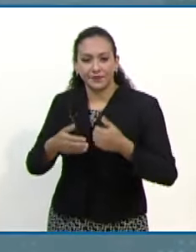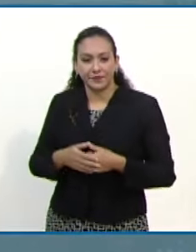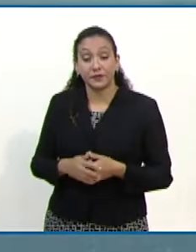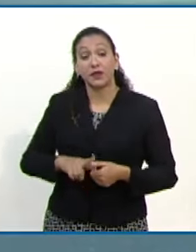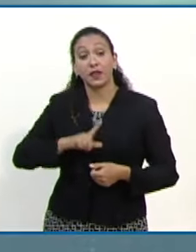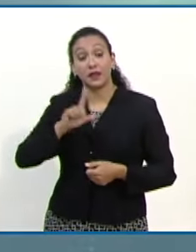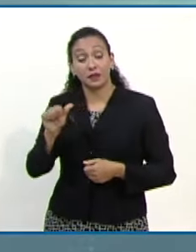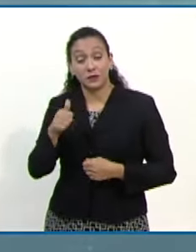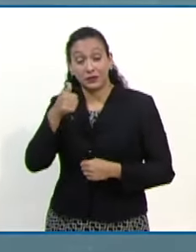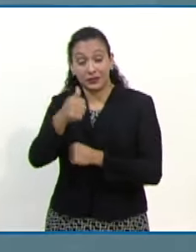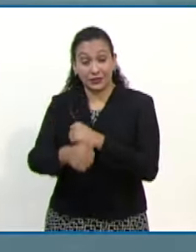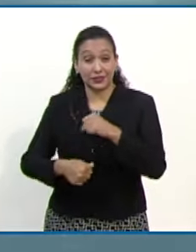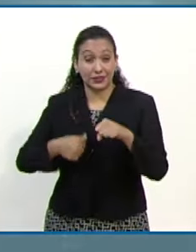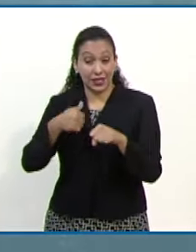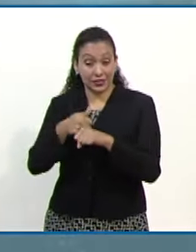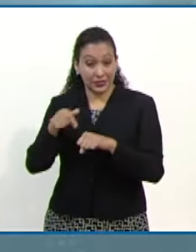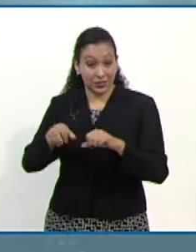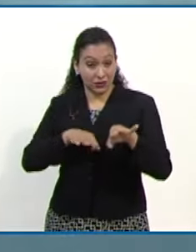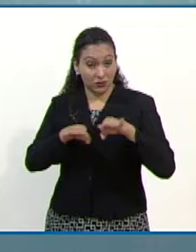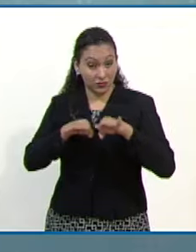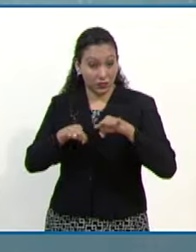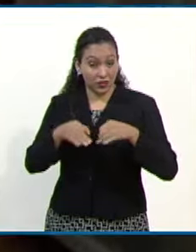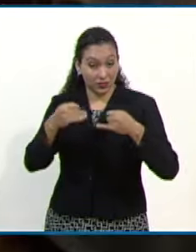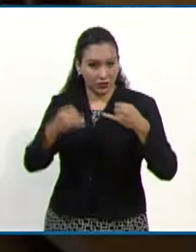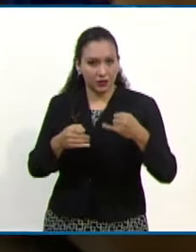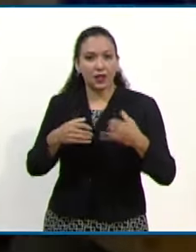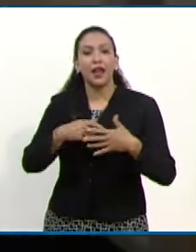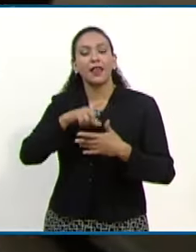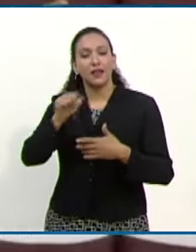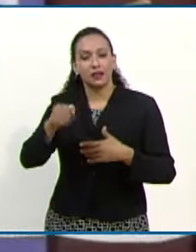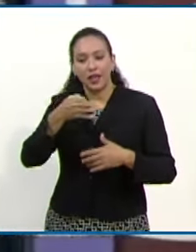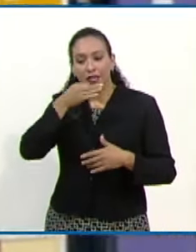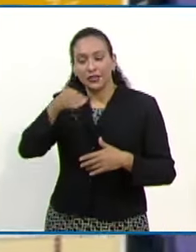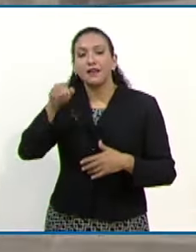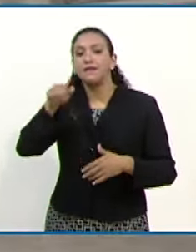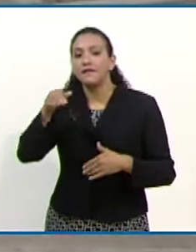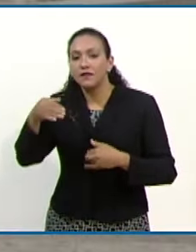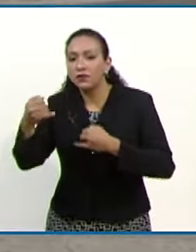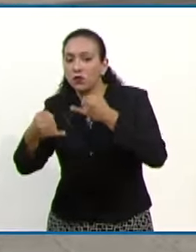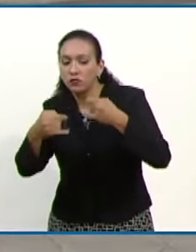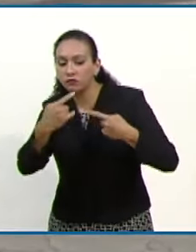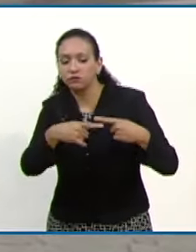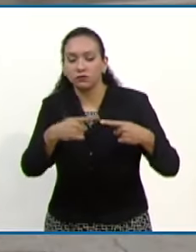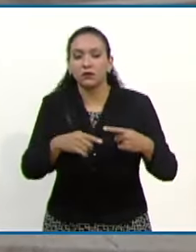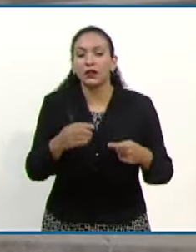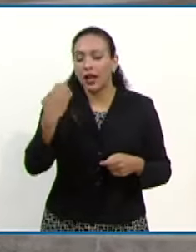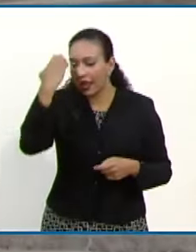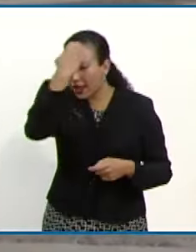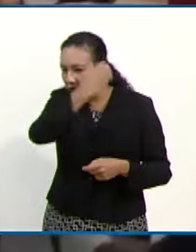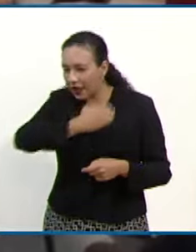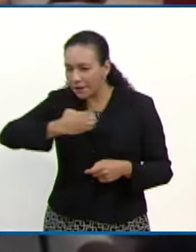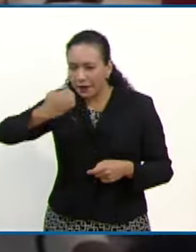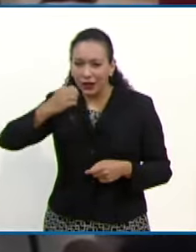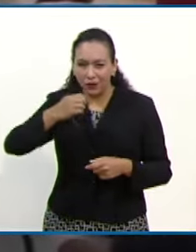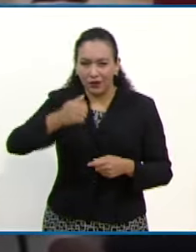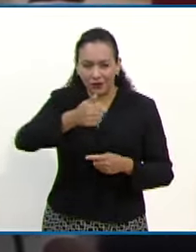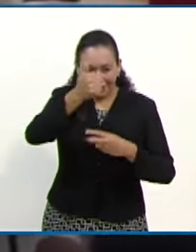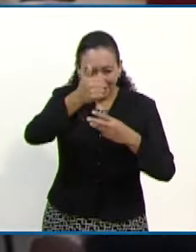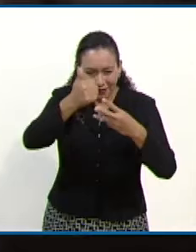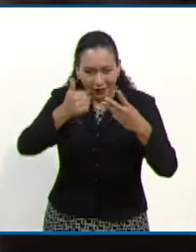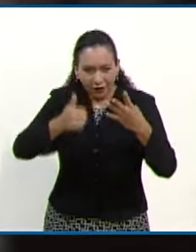6 años de ejercer el cargo, se inicia el proceso de ratificación de personas juzgadoras, en el que se evalúa, entre otros